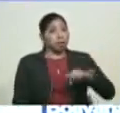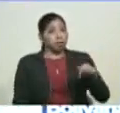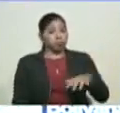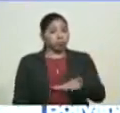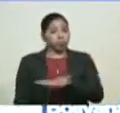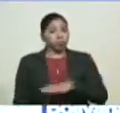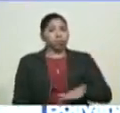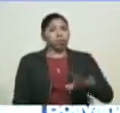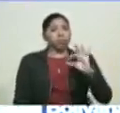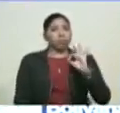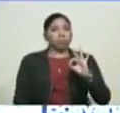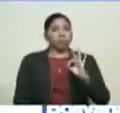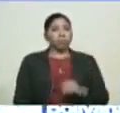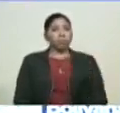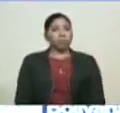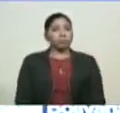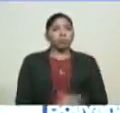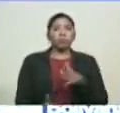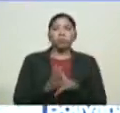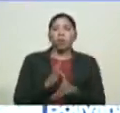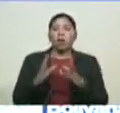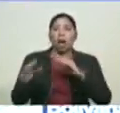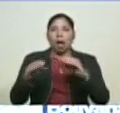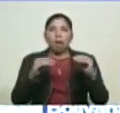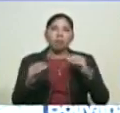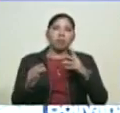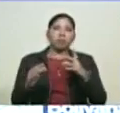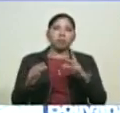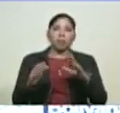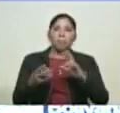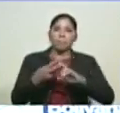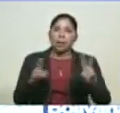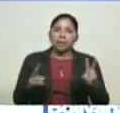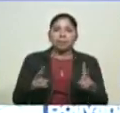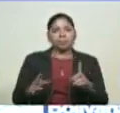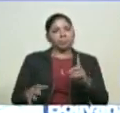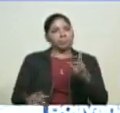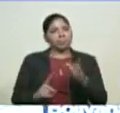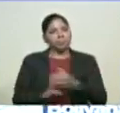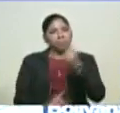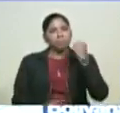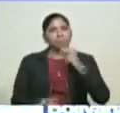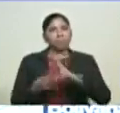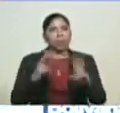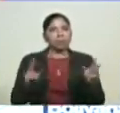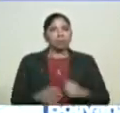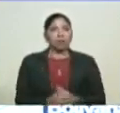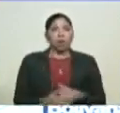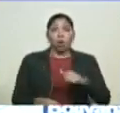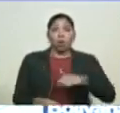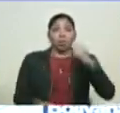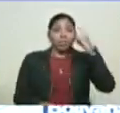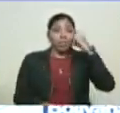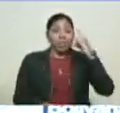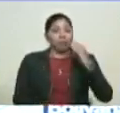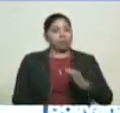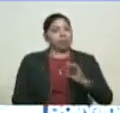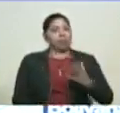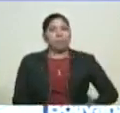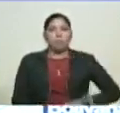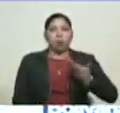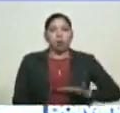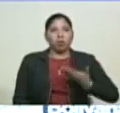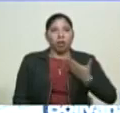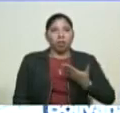estado hablando de paz, luchando por la paz y logrando la paz. Y hoy es un día histórico, que nadie